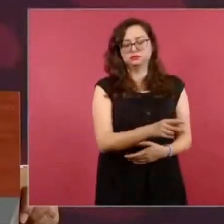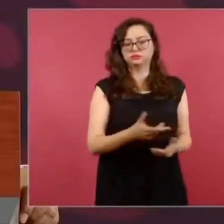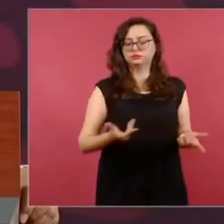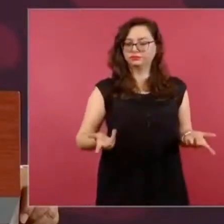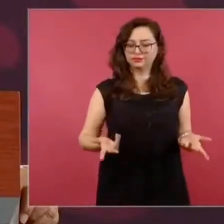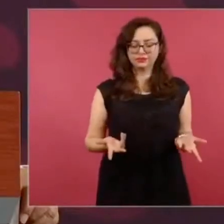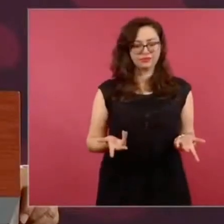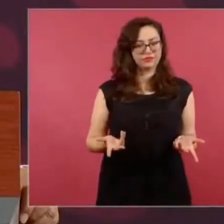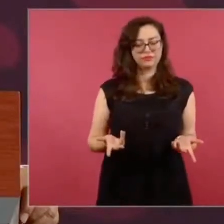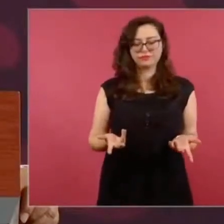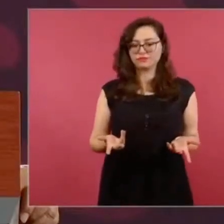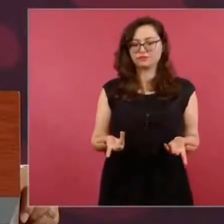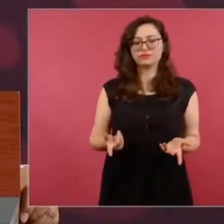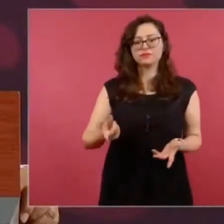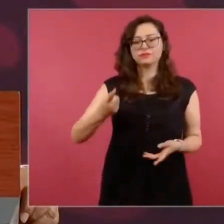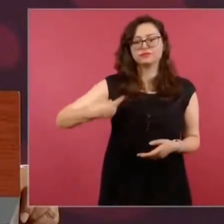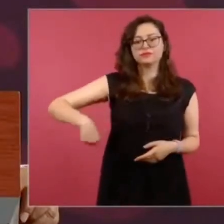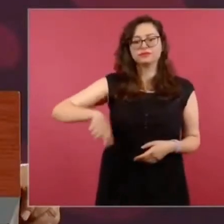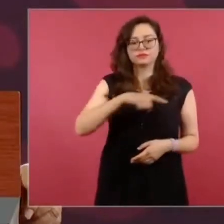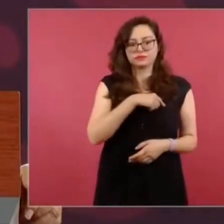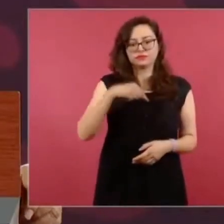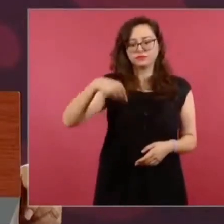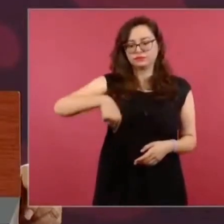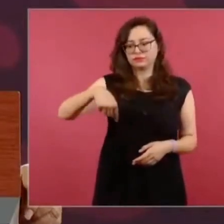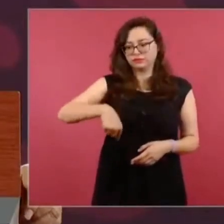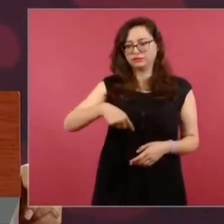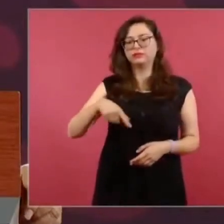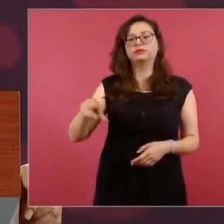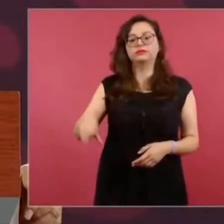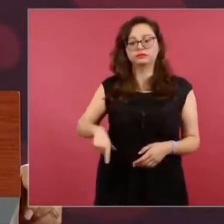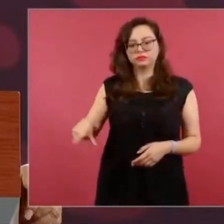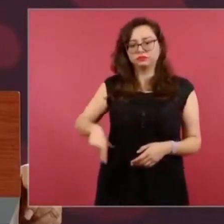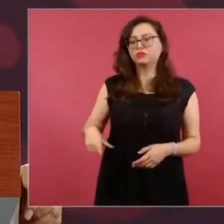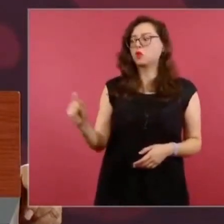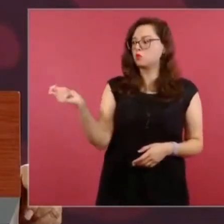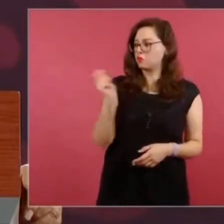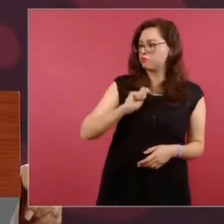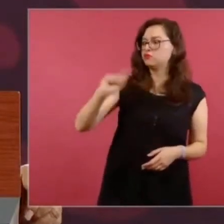Nosotros tenemos profesionales